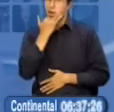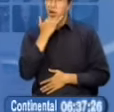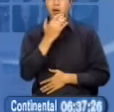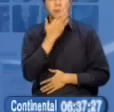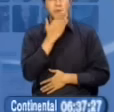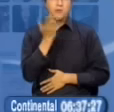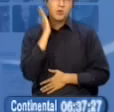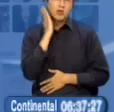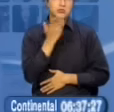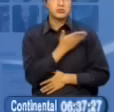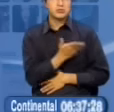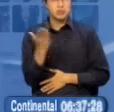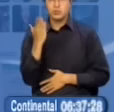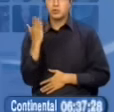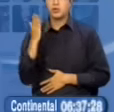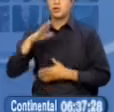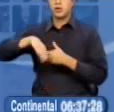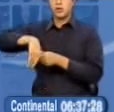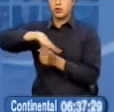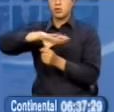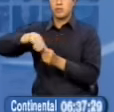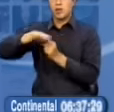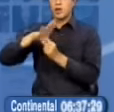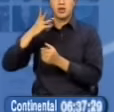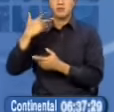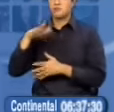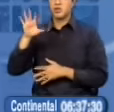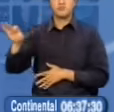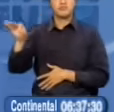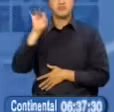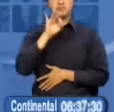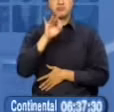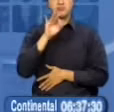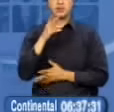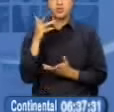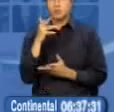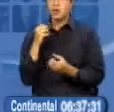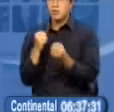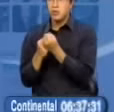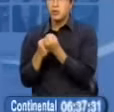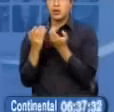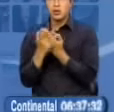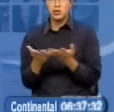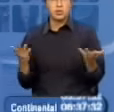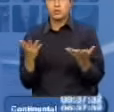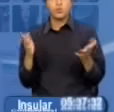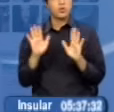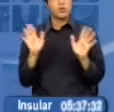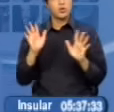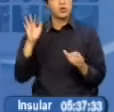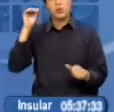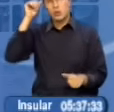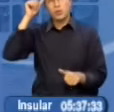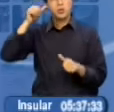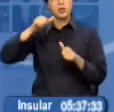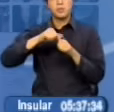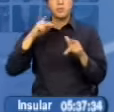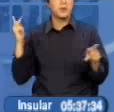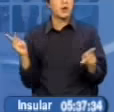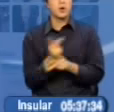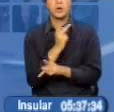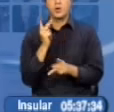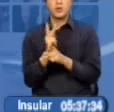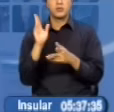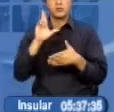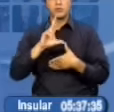traición retiraremos nuestro encargado de la embajada jamás conectaremos estas prácticas que nos recuerdan las horas más oscuras de nuestra américa